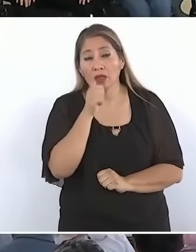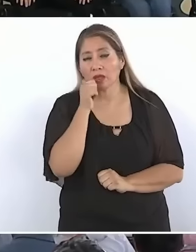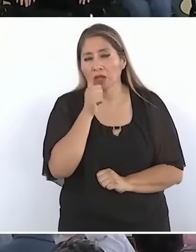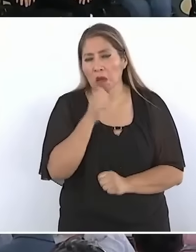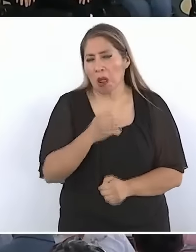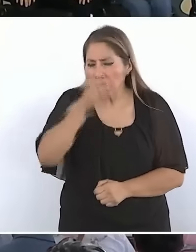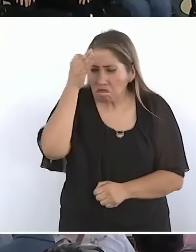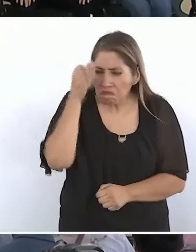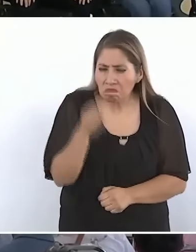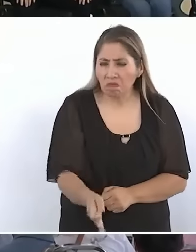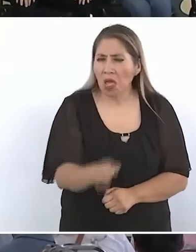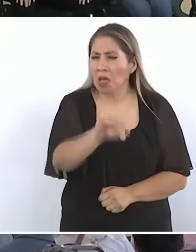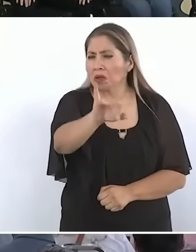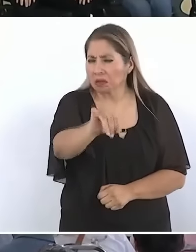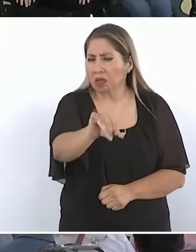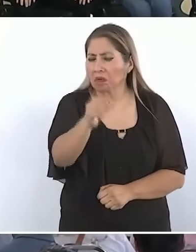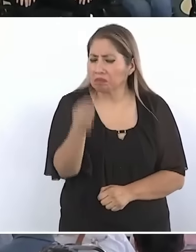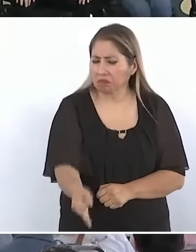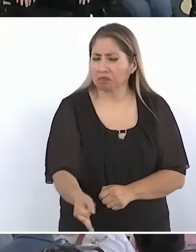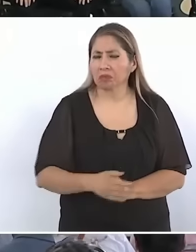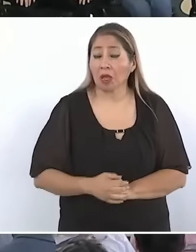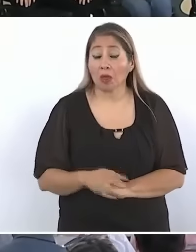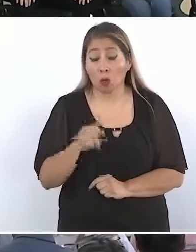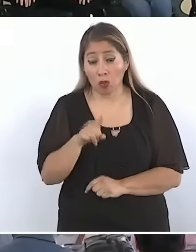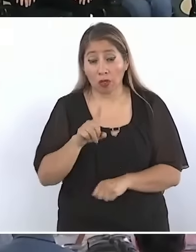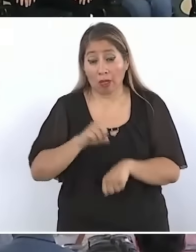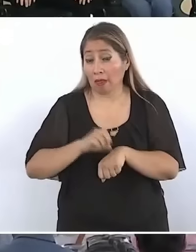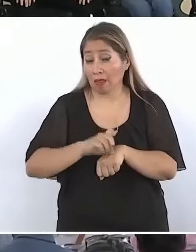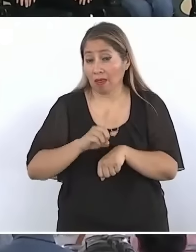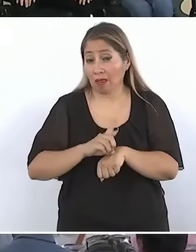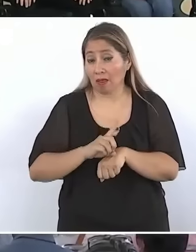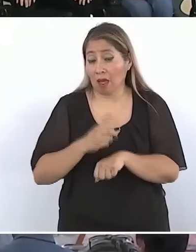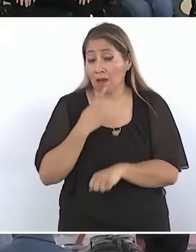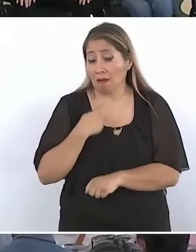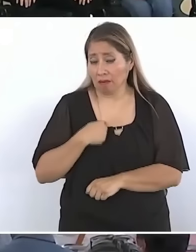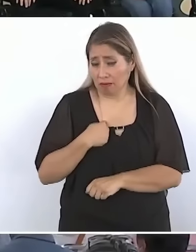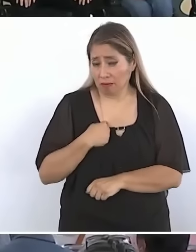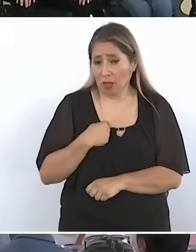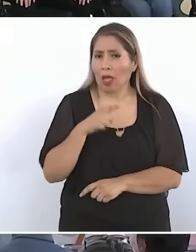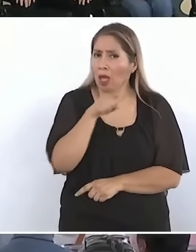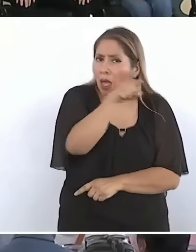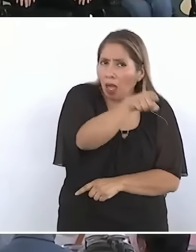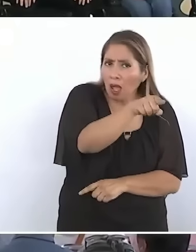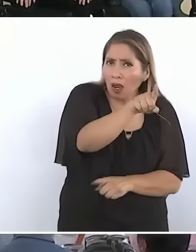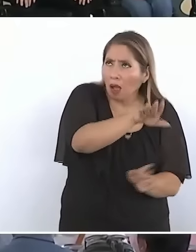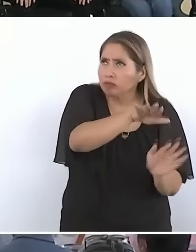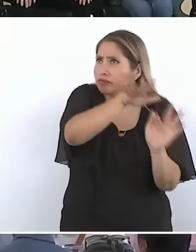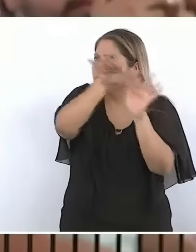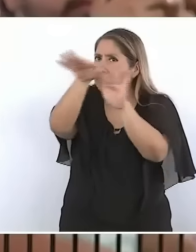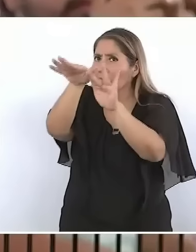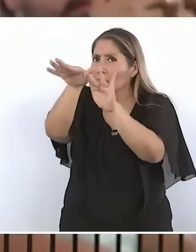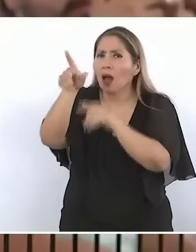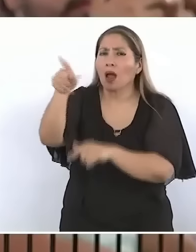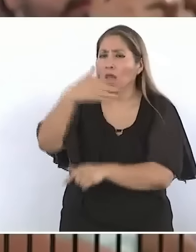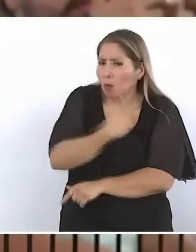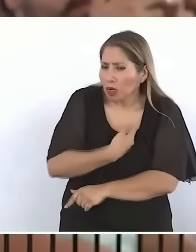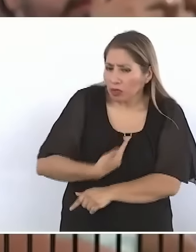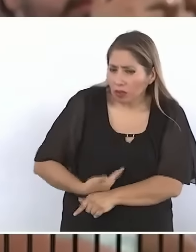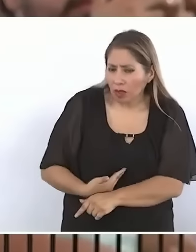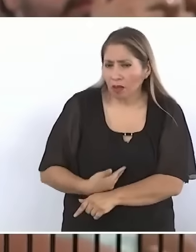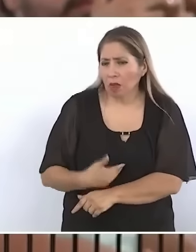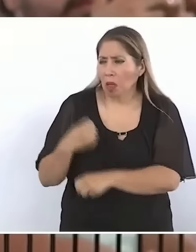afirmativa que me dio. Desde ese día, dije yo, él va a llegar a la presidencia un día, a pesar de